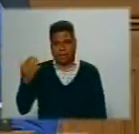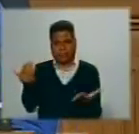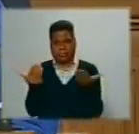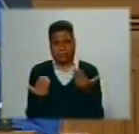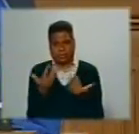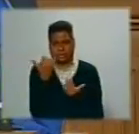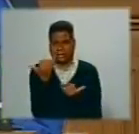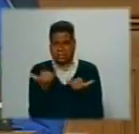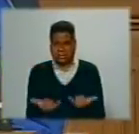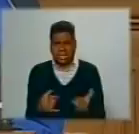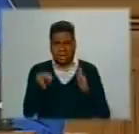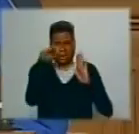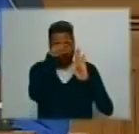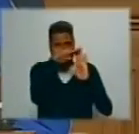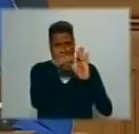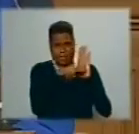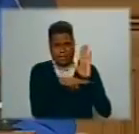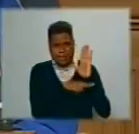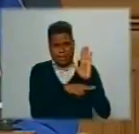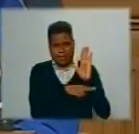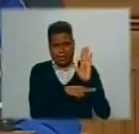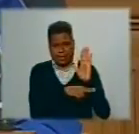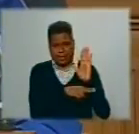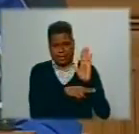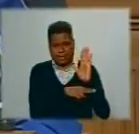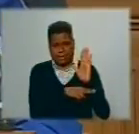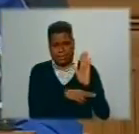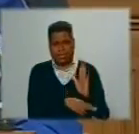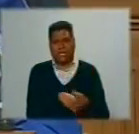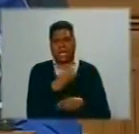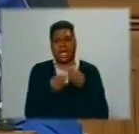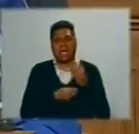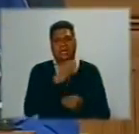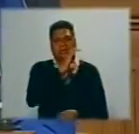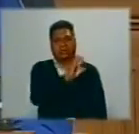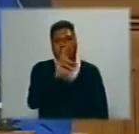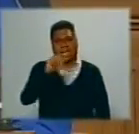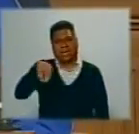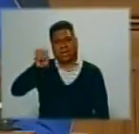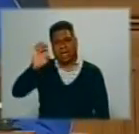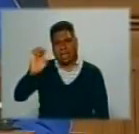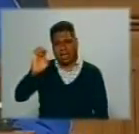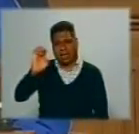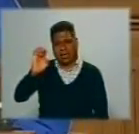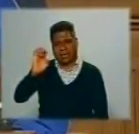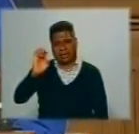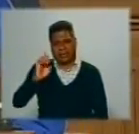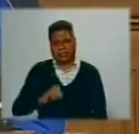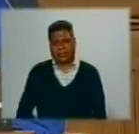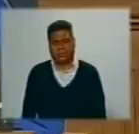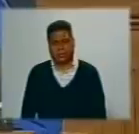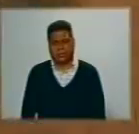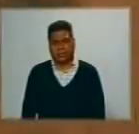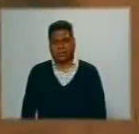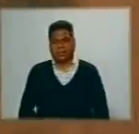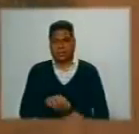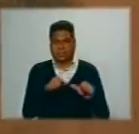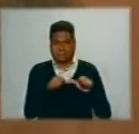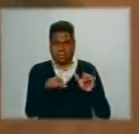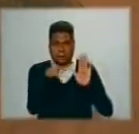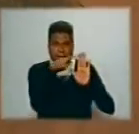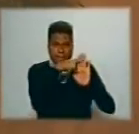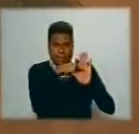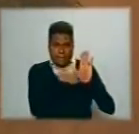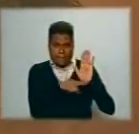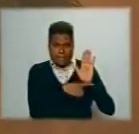cronograma que ha hecho el Consejo Nacional Electoral, que ha colocado